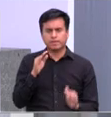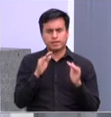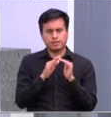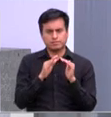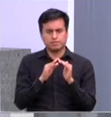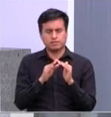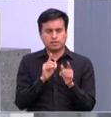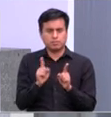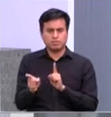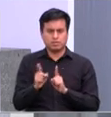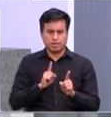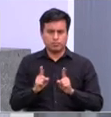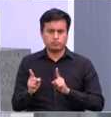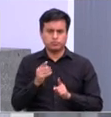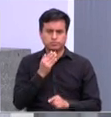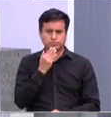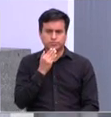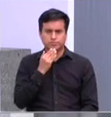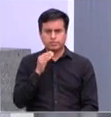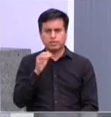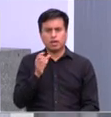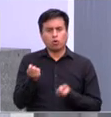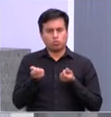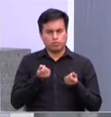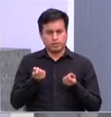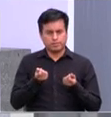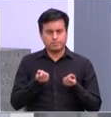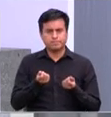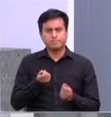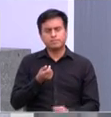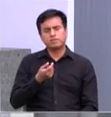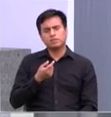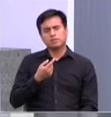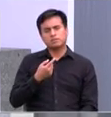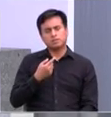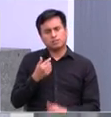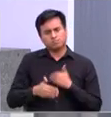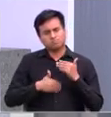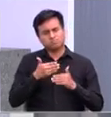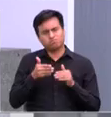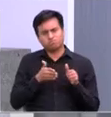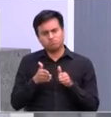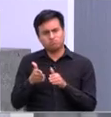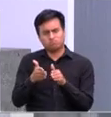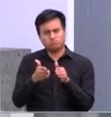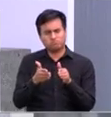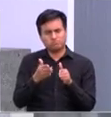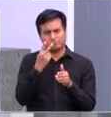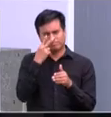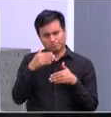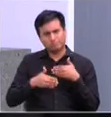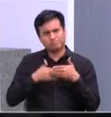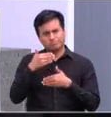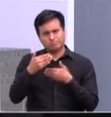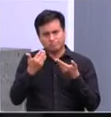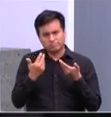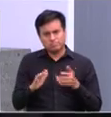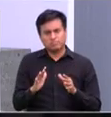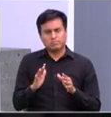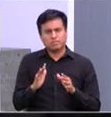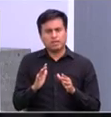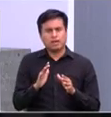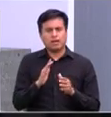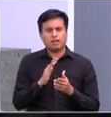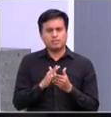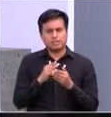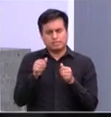que administramos, economía, que nos está conduciendo, nos ha conducido ya a